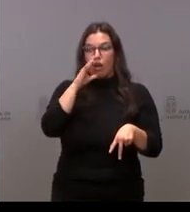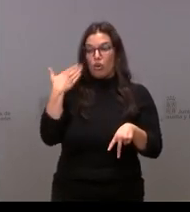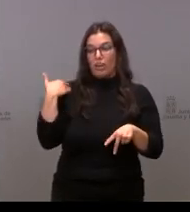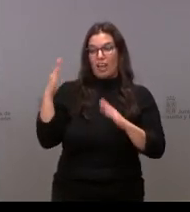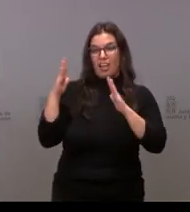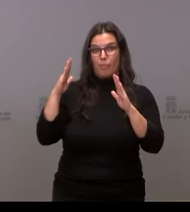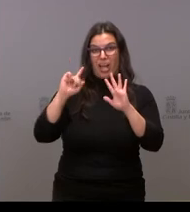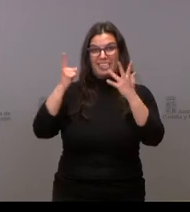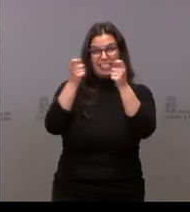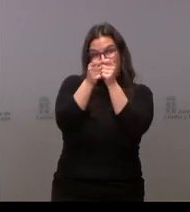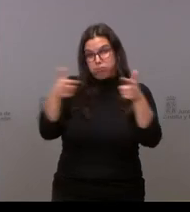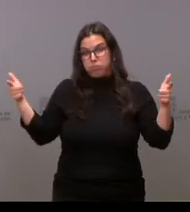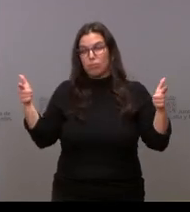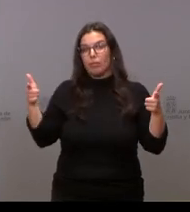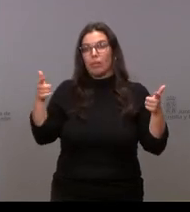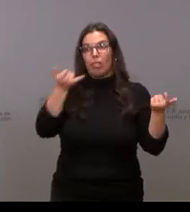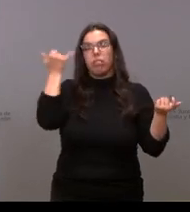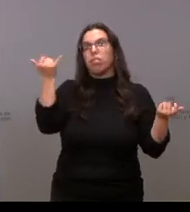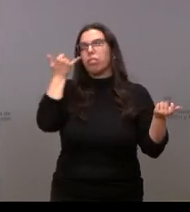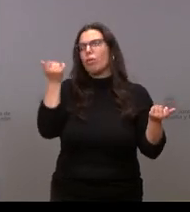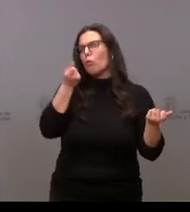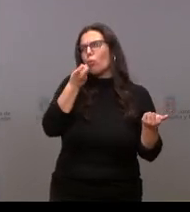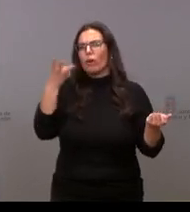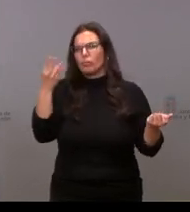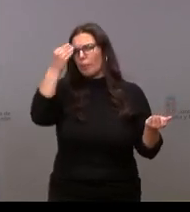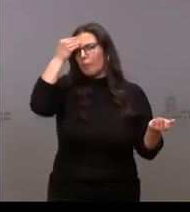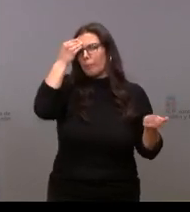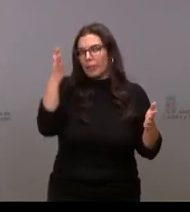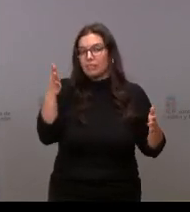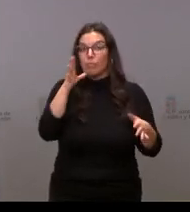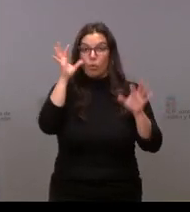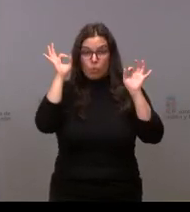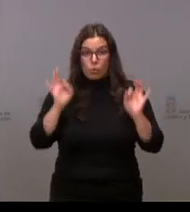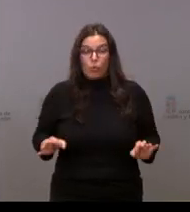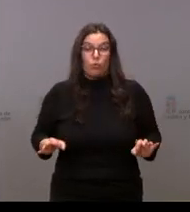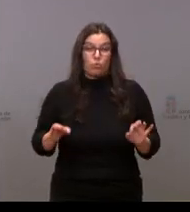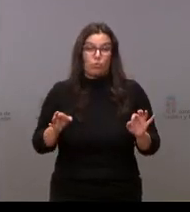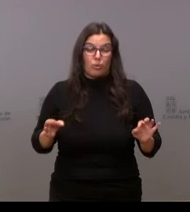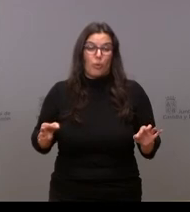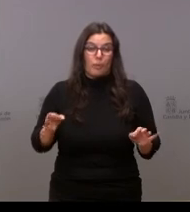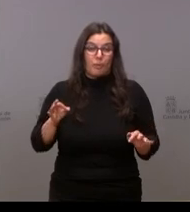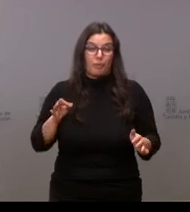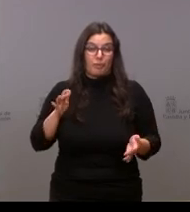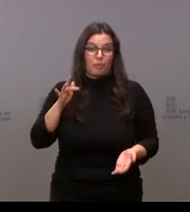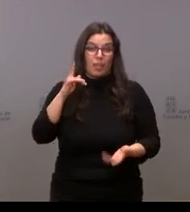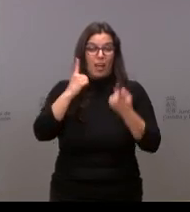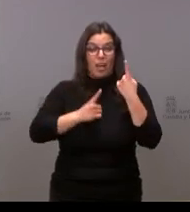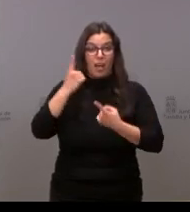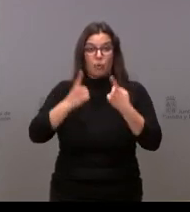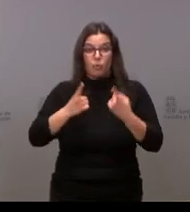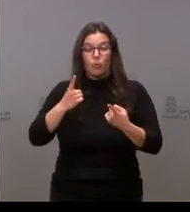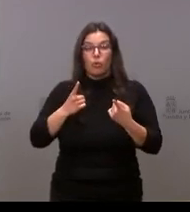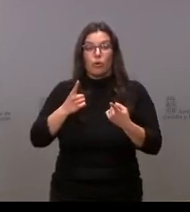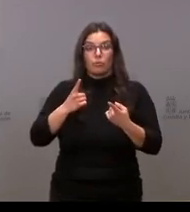de la sexta hora de los casos de contracción precisamente por las dificultades por las imposibilidades en algunos casos de poder